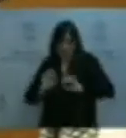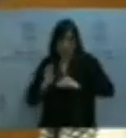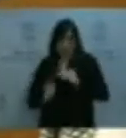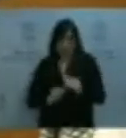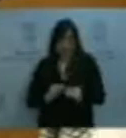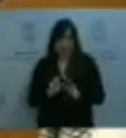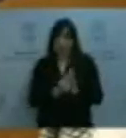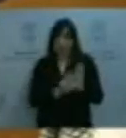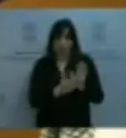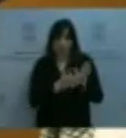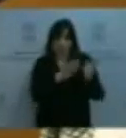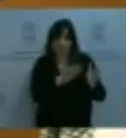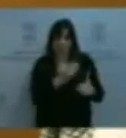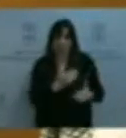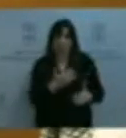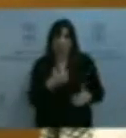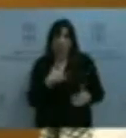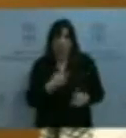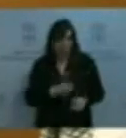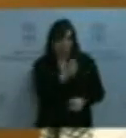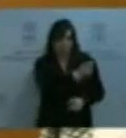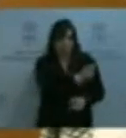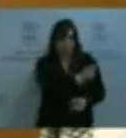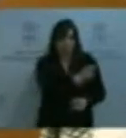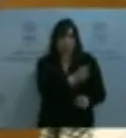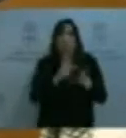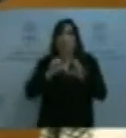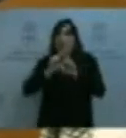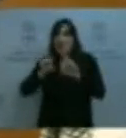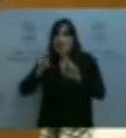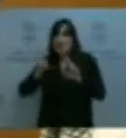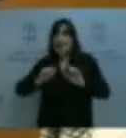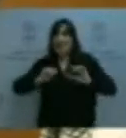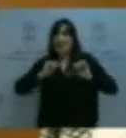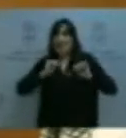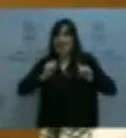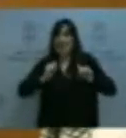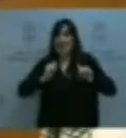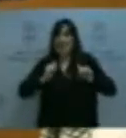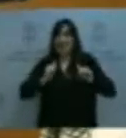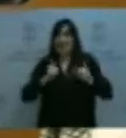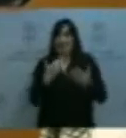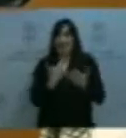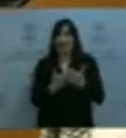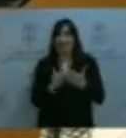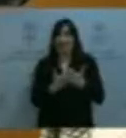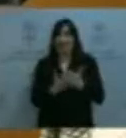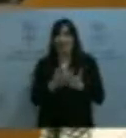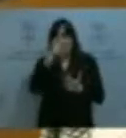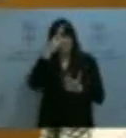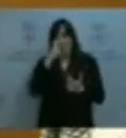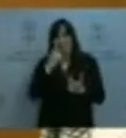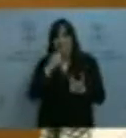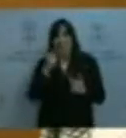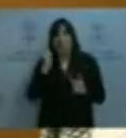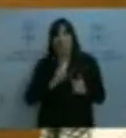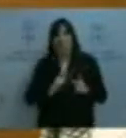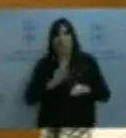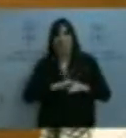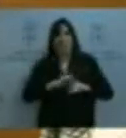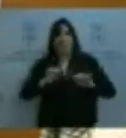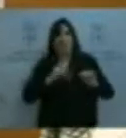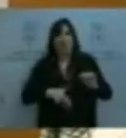Curiosamente, la empresa en cuestión empieza a anunciar la solicitud de perfiles profesionales para la plaza de director general en Asturias del Servicio de Telecomunicaciones en